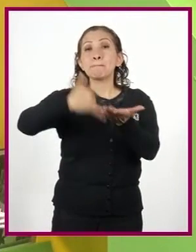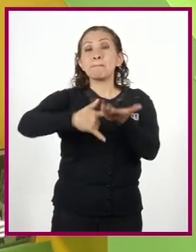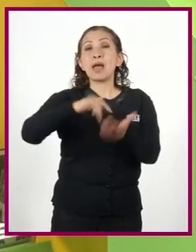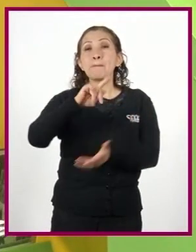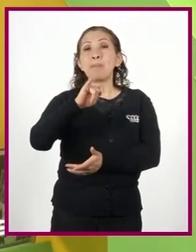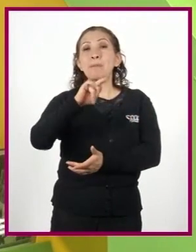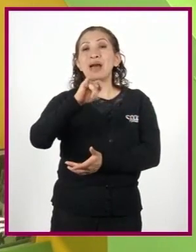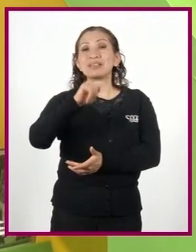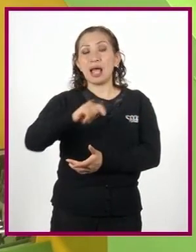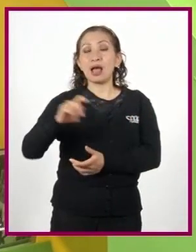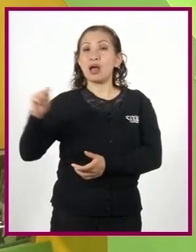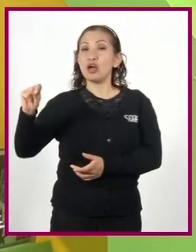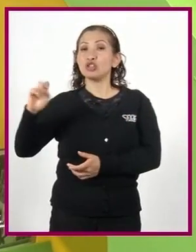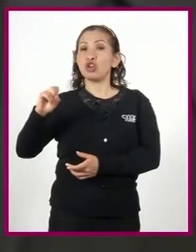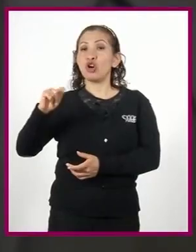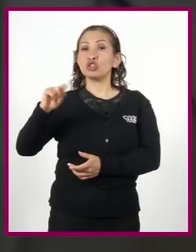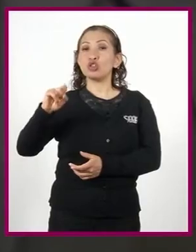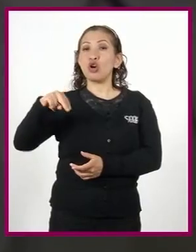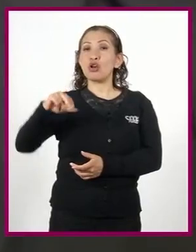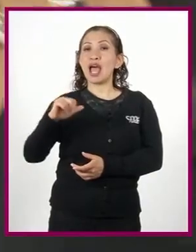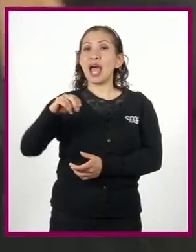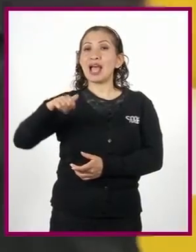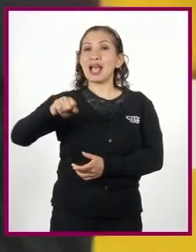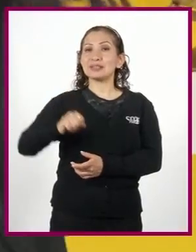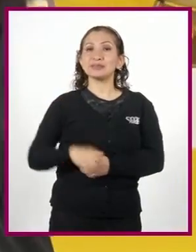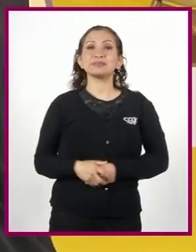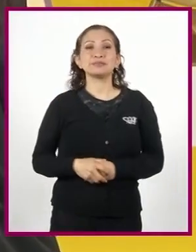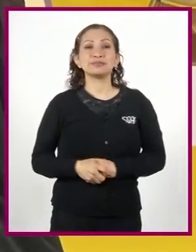los totonacas.